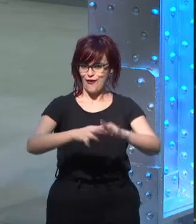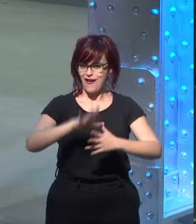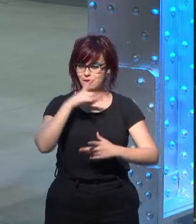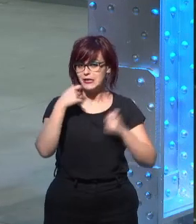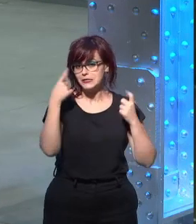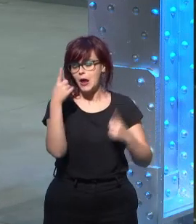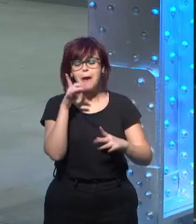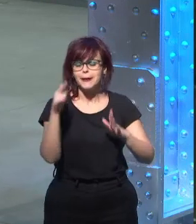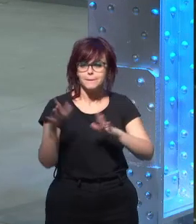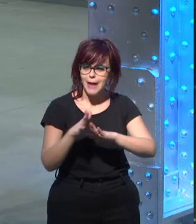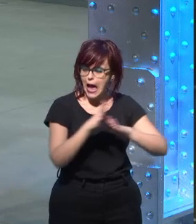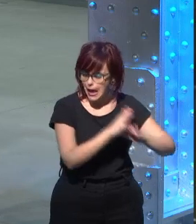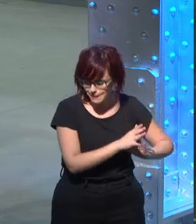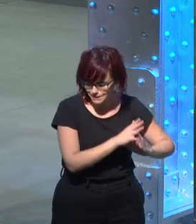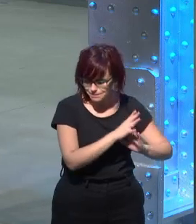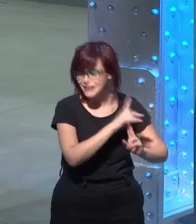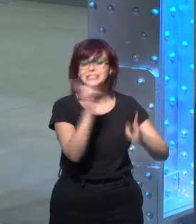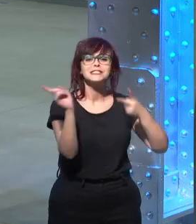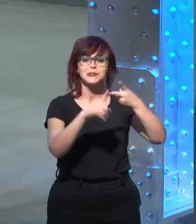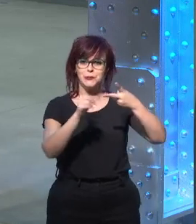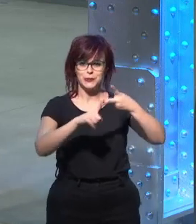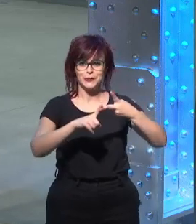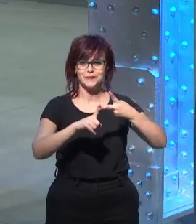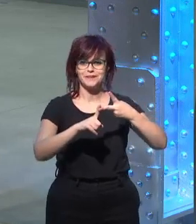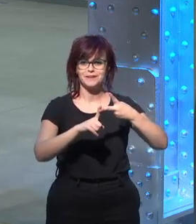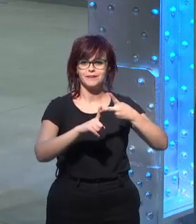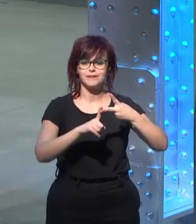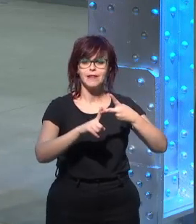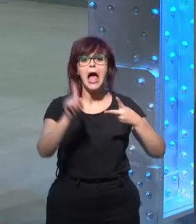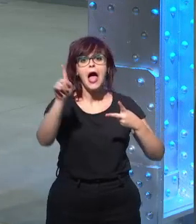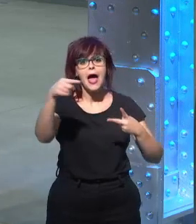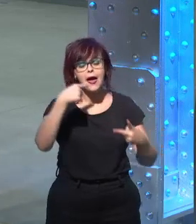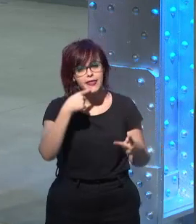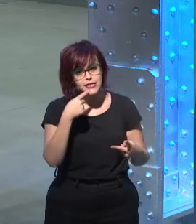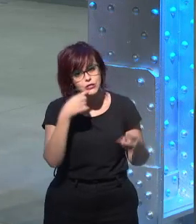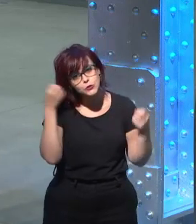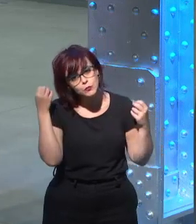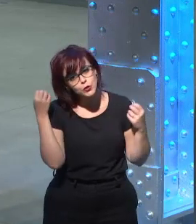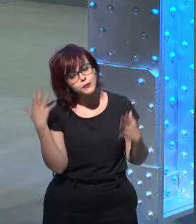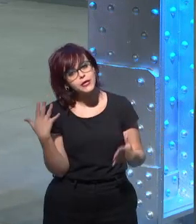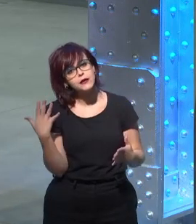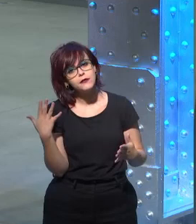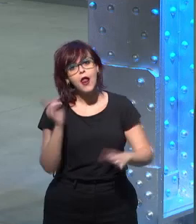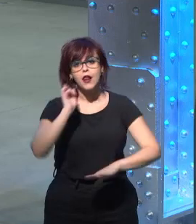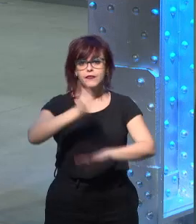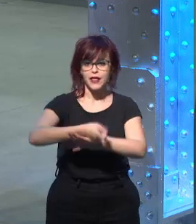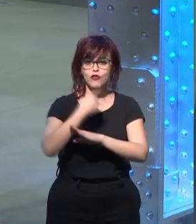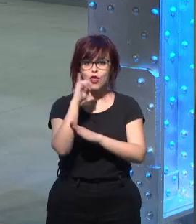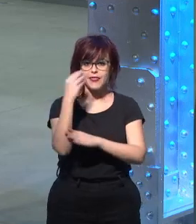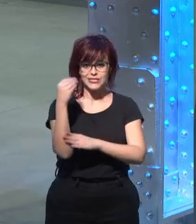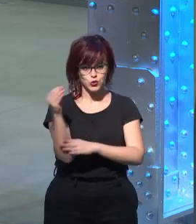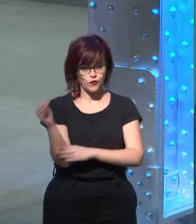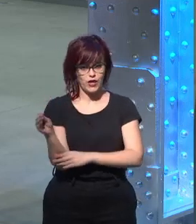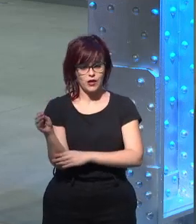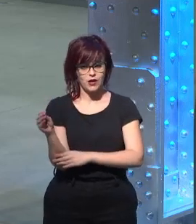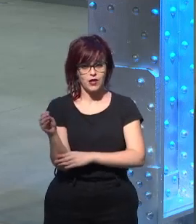límites exactos. Punto segundo. Ha señalado muy bien el director de INJUVE